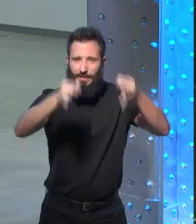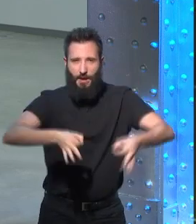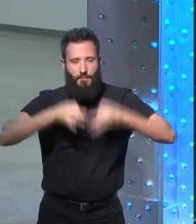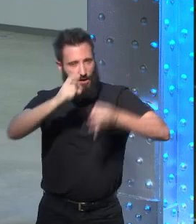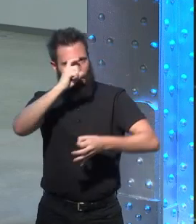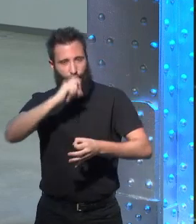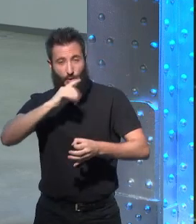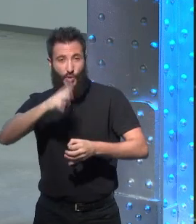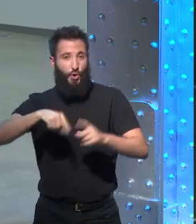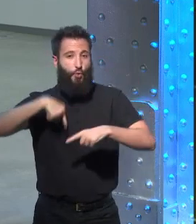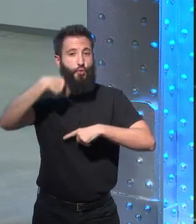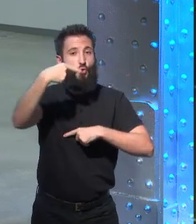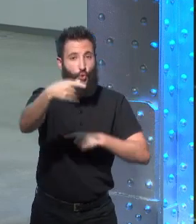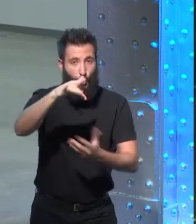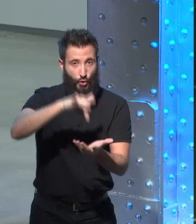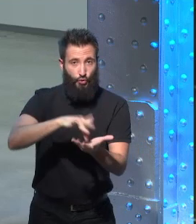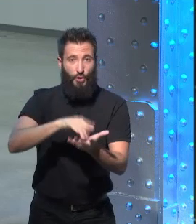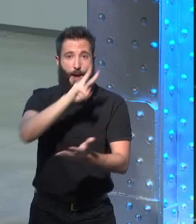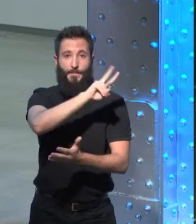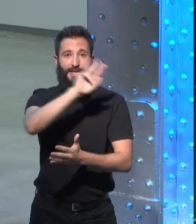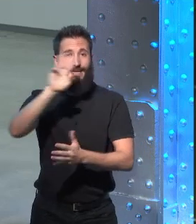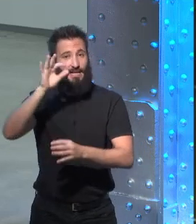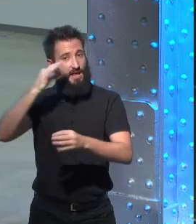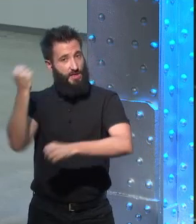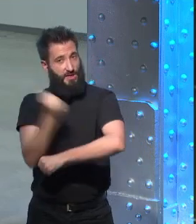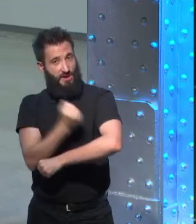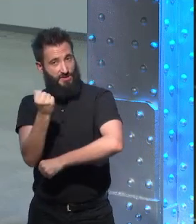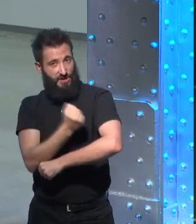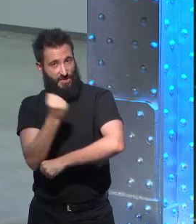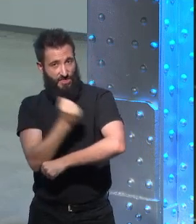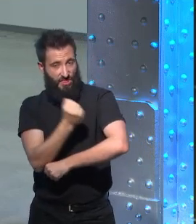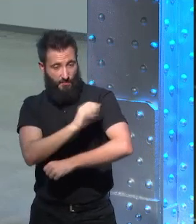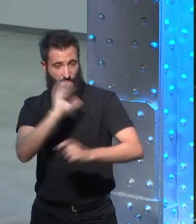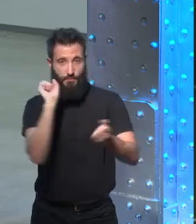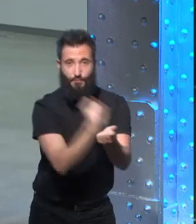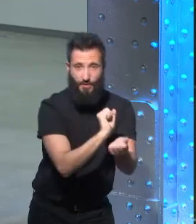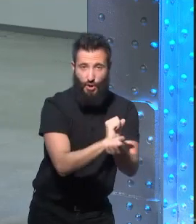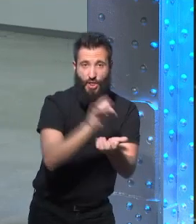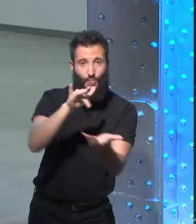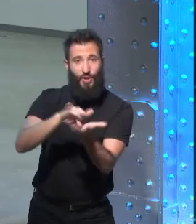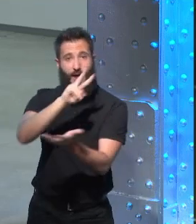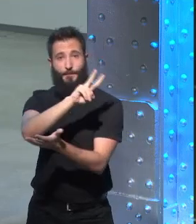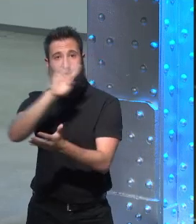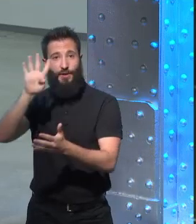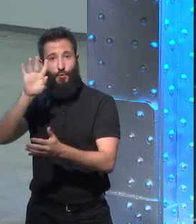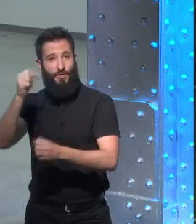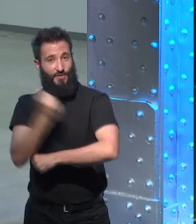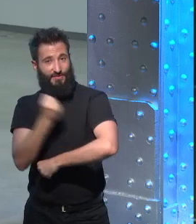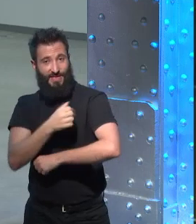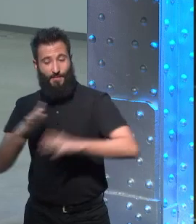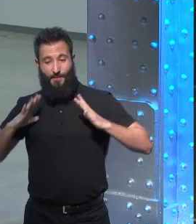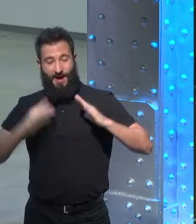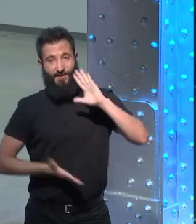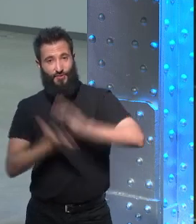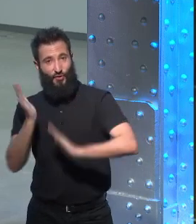lo que sucedió luego porque lo detuvieron el 23 de diciembre y el 24 de diciembre, ya cuando nos estábamos yendo todos de viaje a